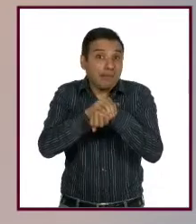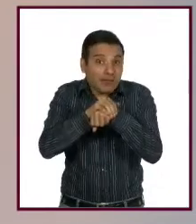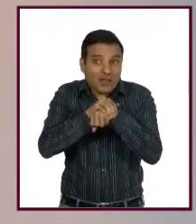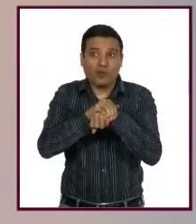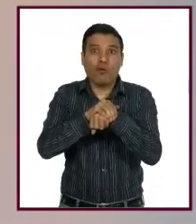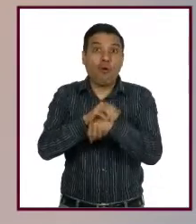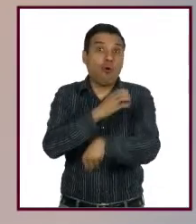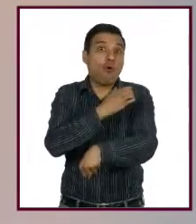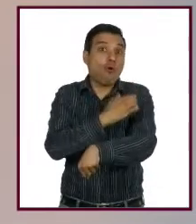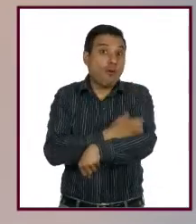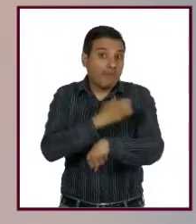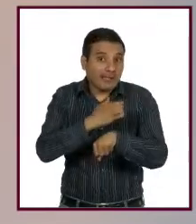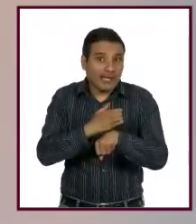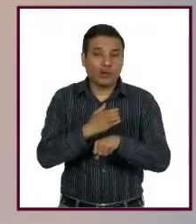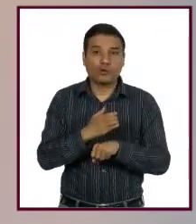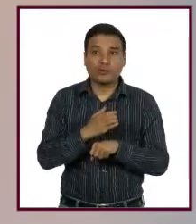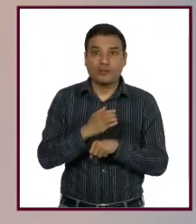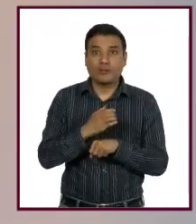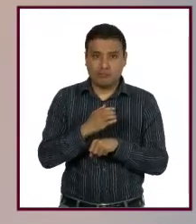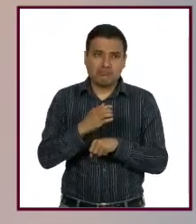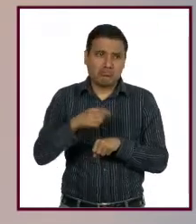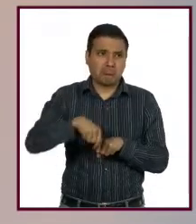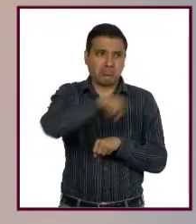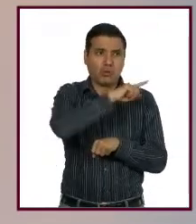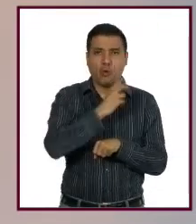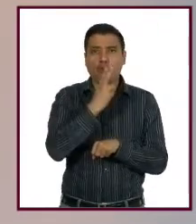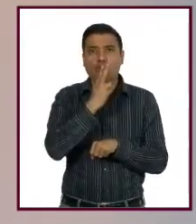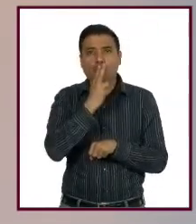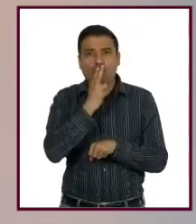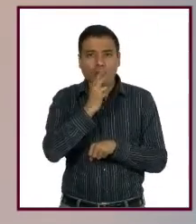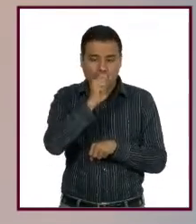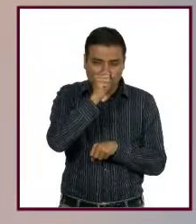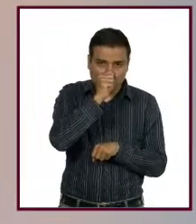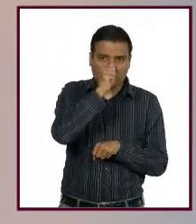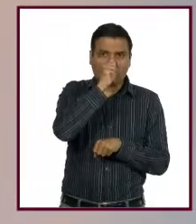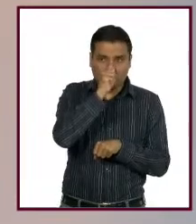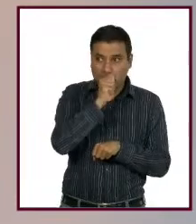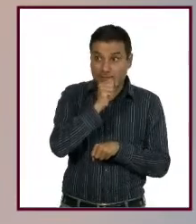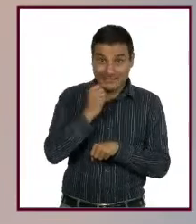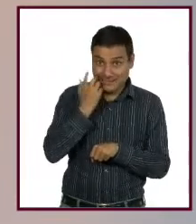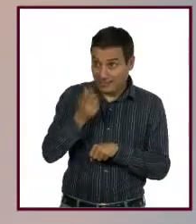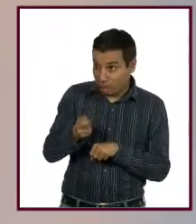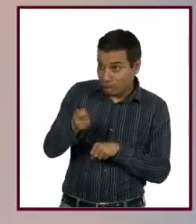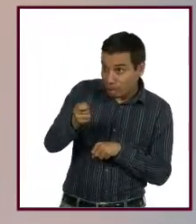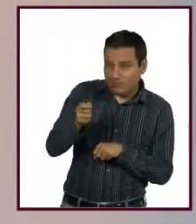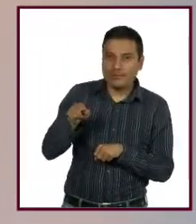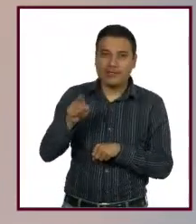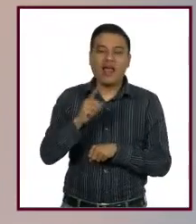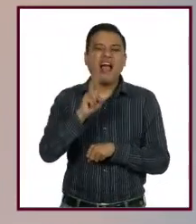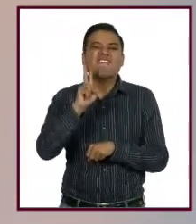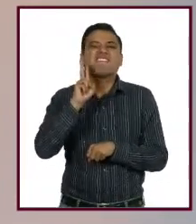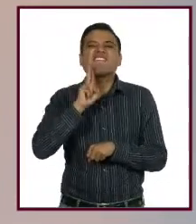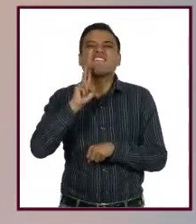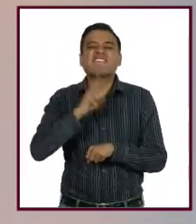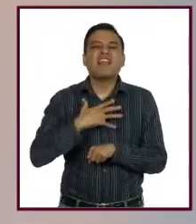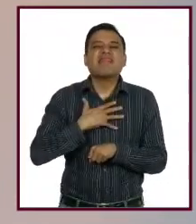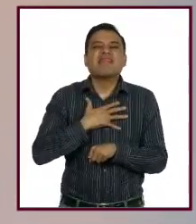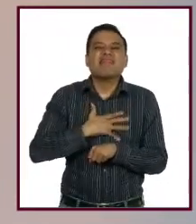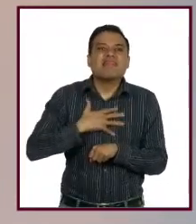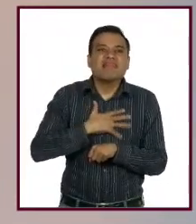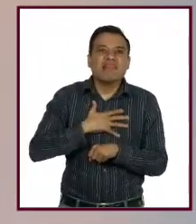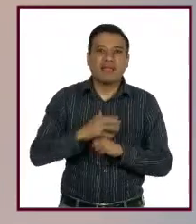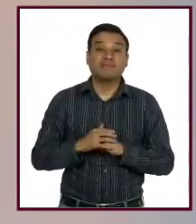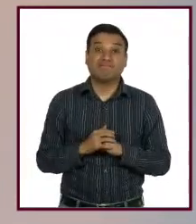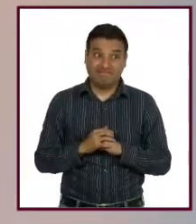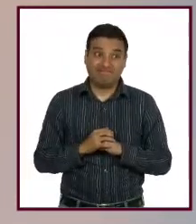nuestra propia convivencia, use algún tipo de sustancia, entonces quiera experimentar. Ocurre una